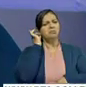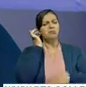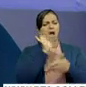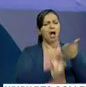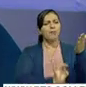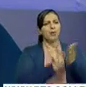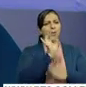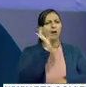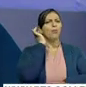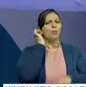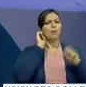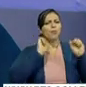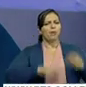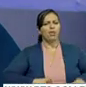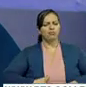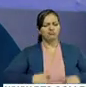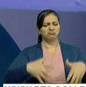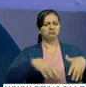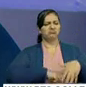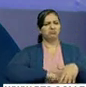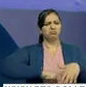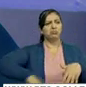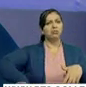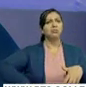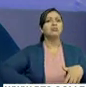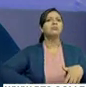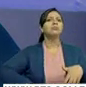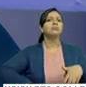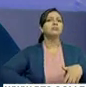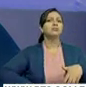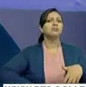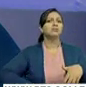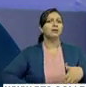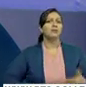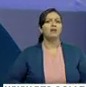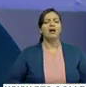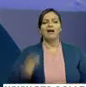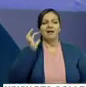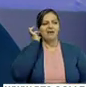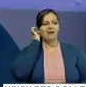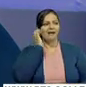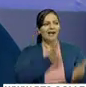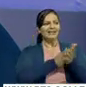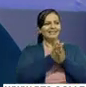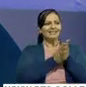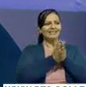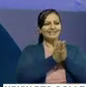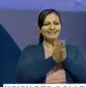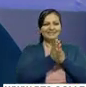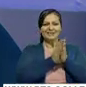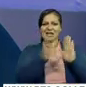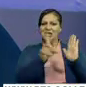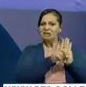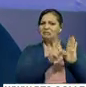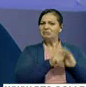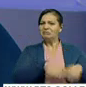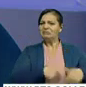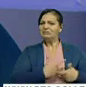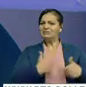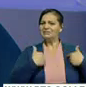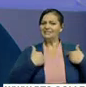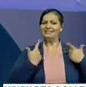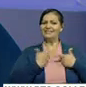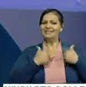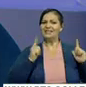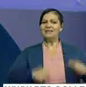grande. Es verdad que en este momento se está discutiendo ciertas excepciones o las causales que se llaman, pero las circunstancias pueden